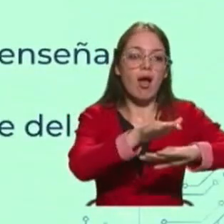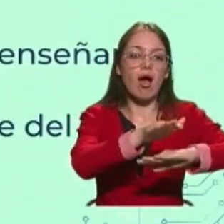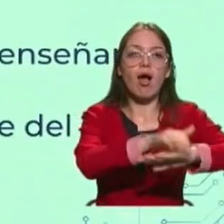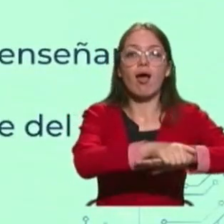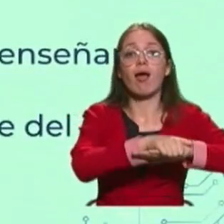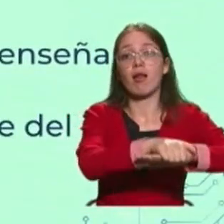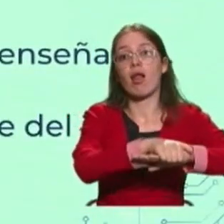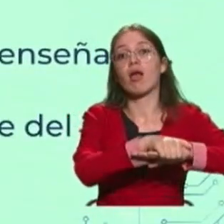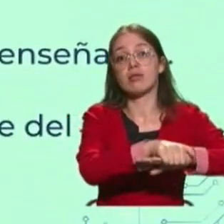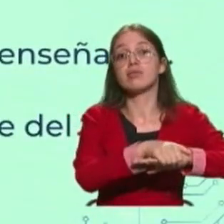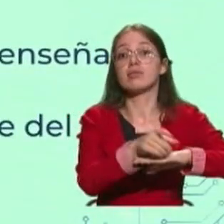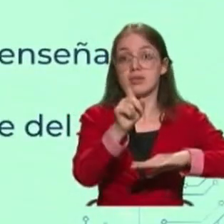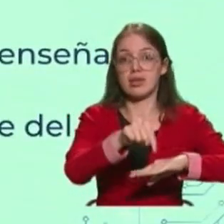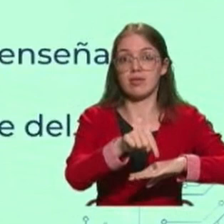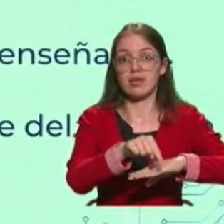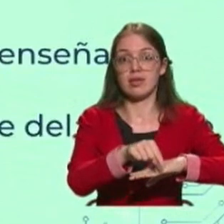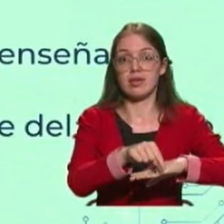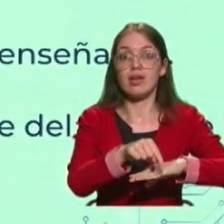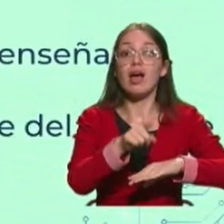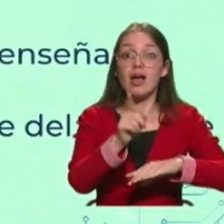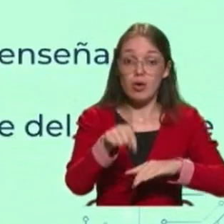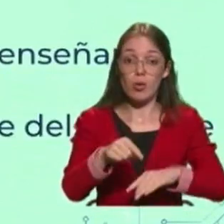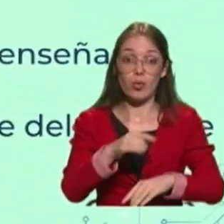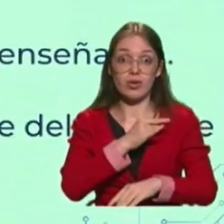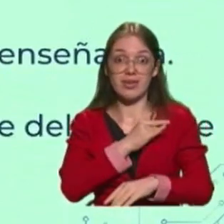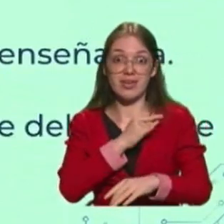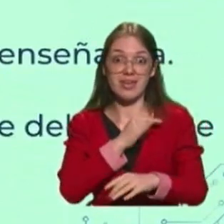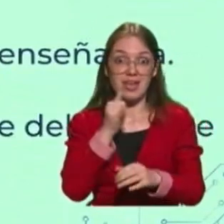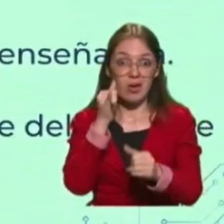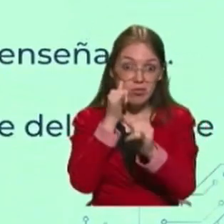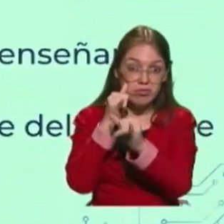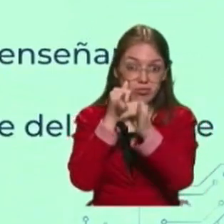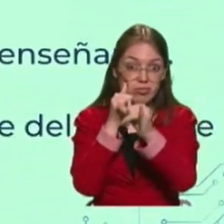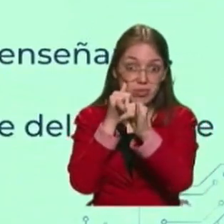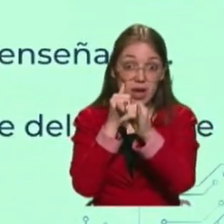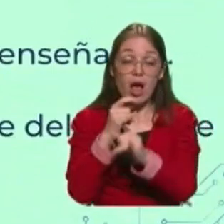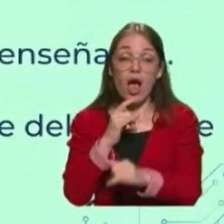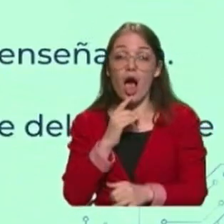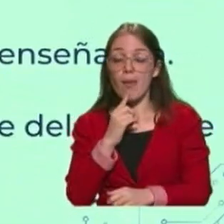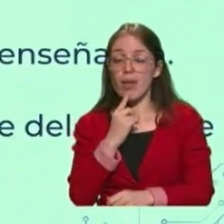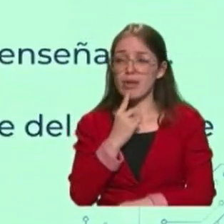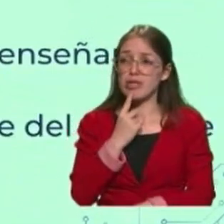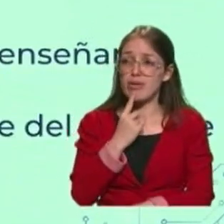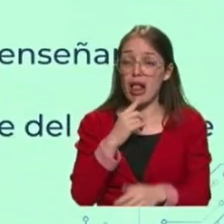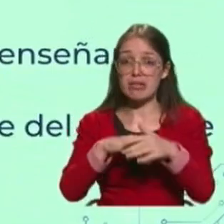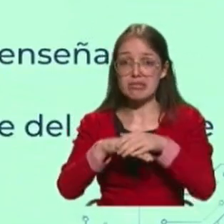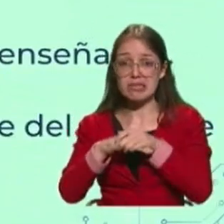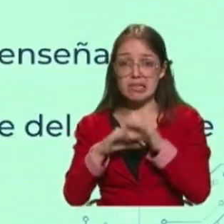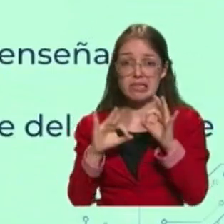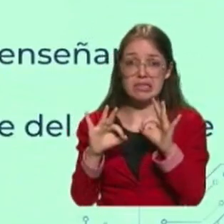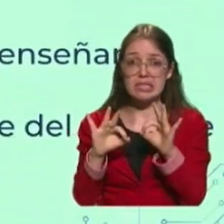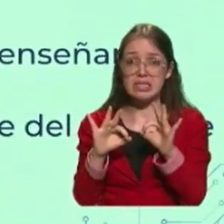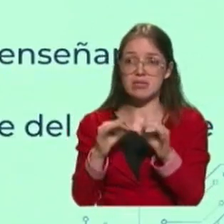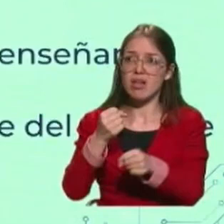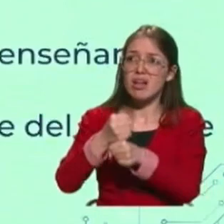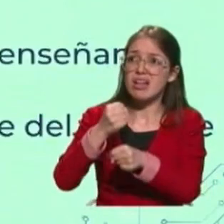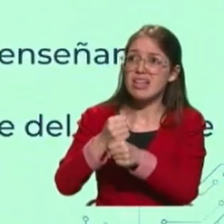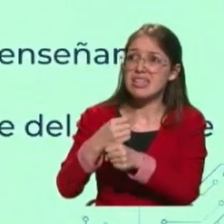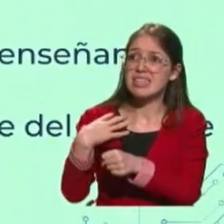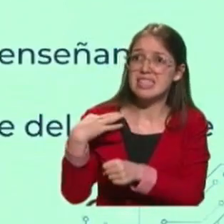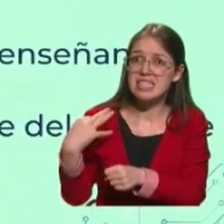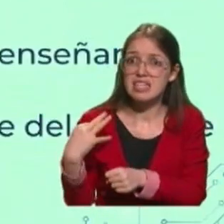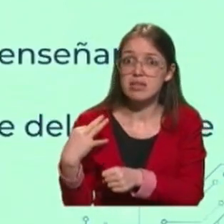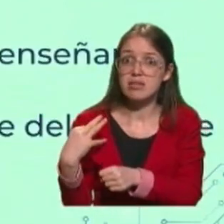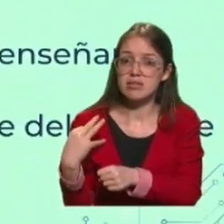egresado de una universidad pública que no hable perfectamente el inglés tiene una barrera significativa pero también un